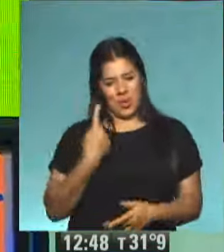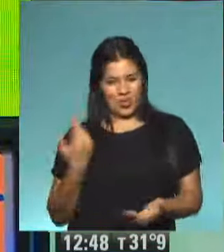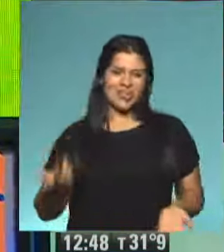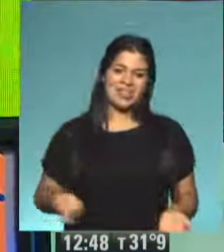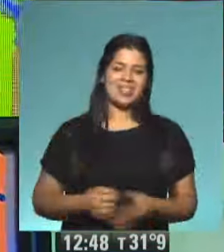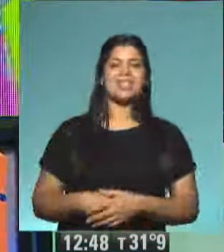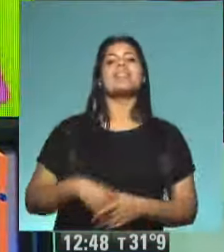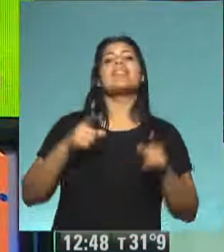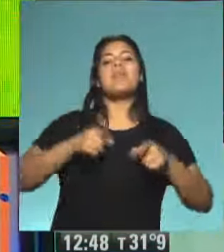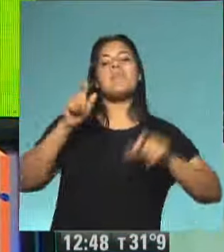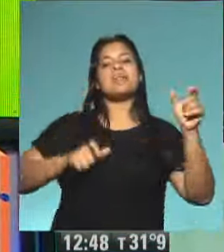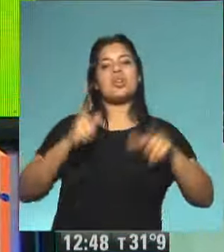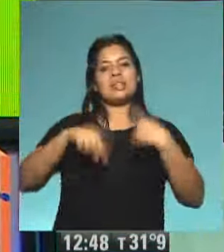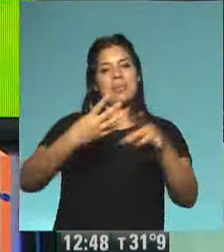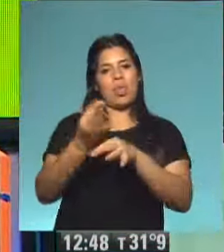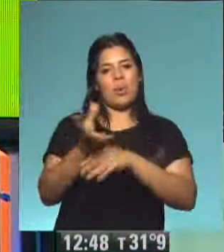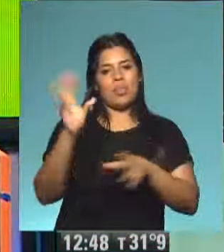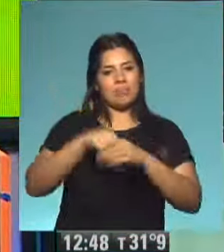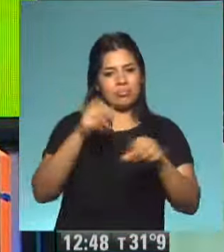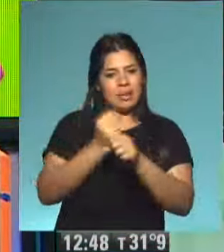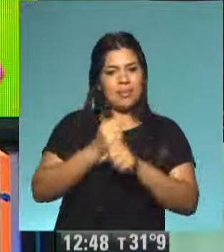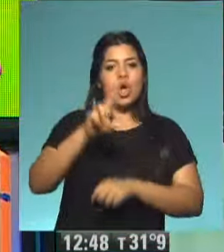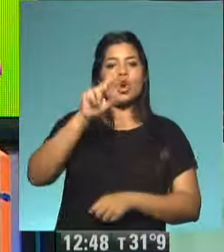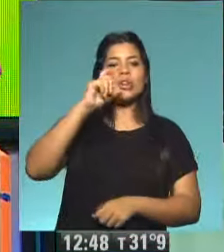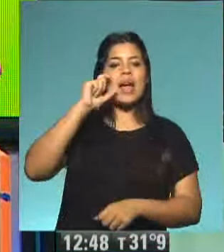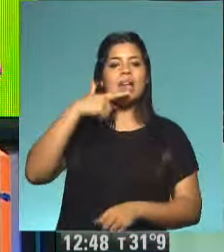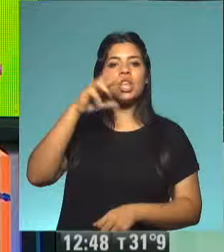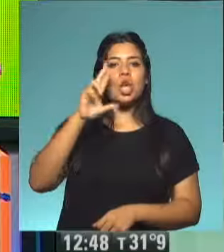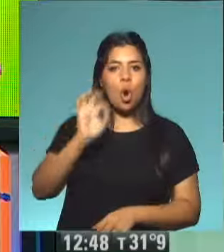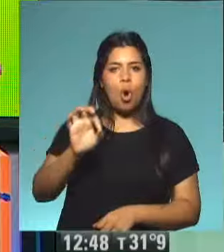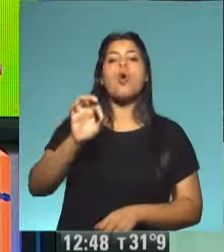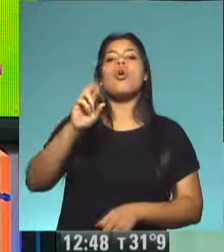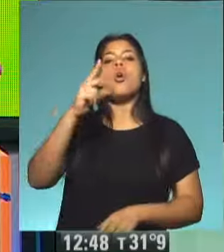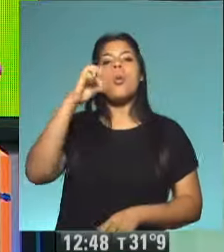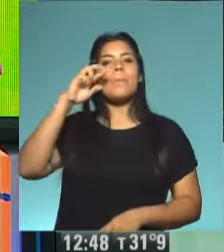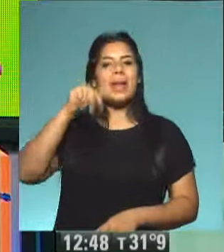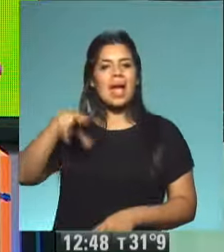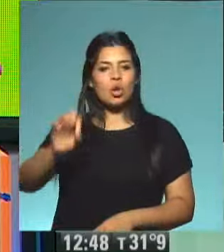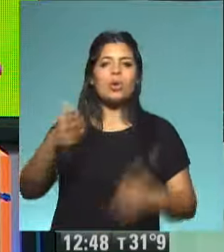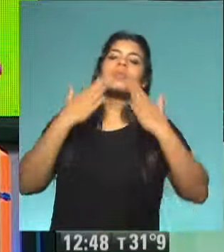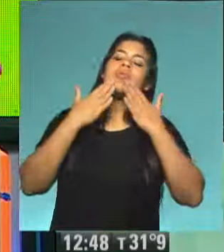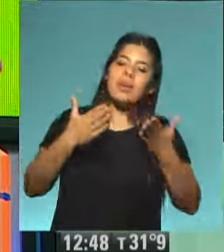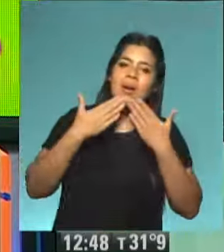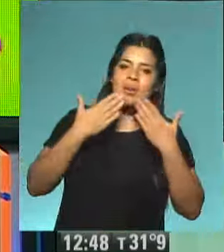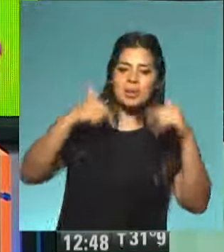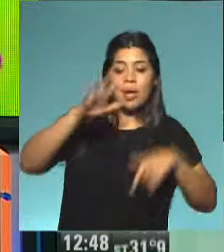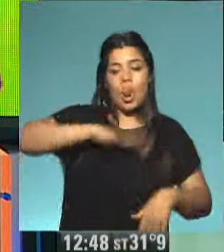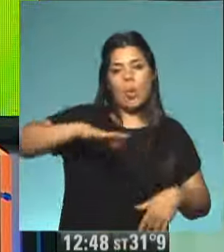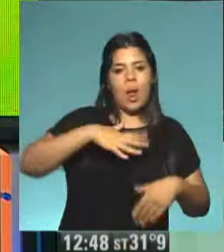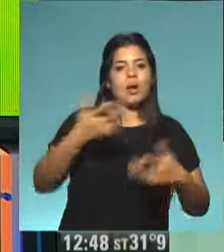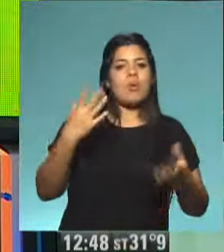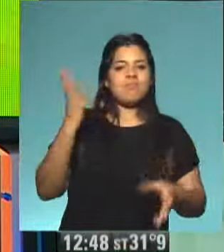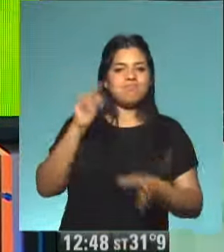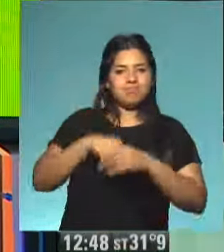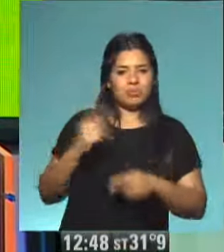A toda la gente seguimos educando. A Rosario Lufrano, su presidenta. Muchísimas gracias por abrirnos las puertas de este lugar. A Cune